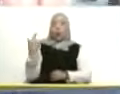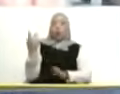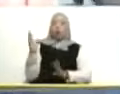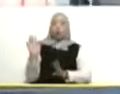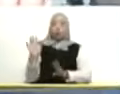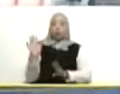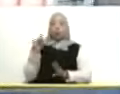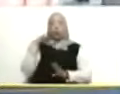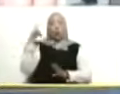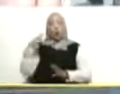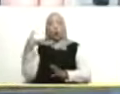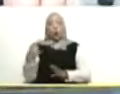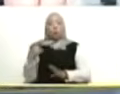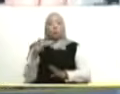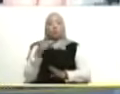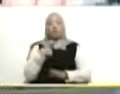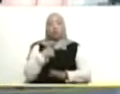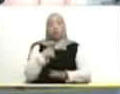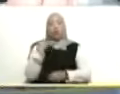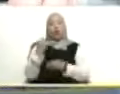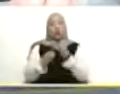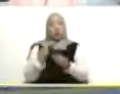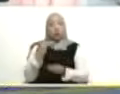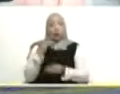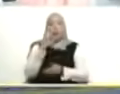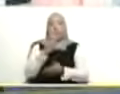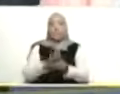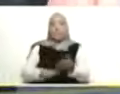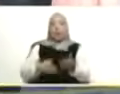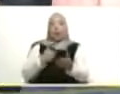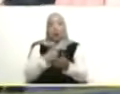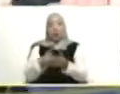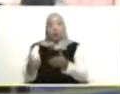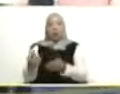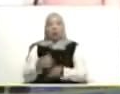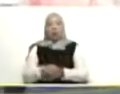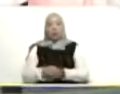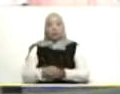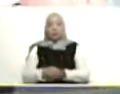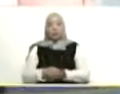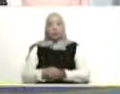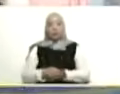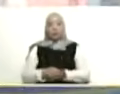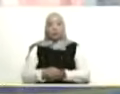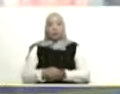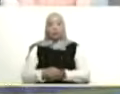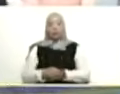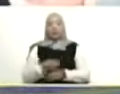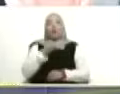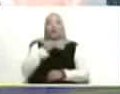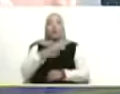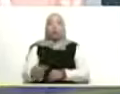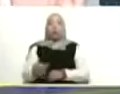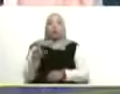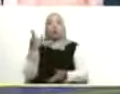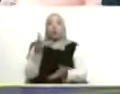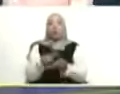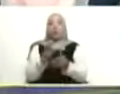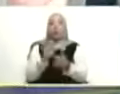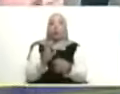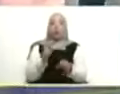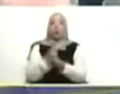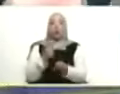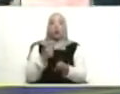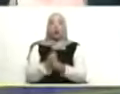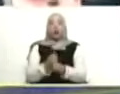Se van a quedar locos con una matemática que hice. Se van a quedar locos. Bueno, no se lo pierdan. Ya se las voy a mostrar. Bueno, que